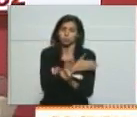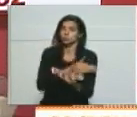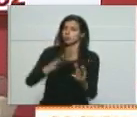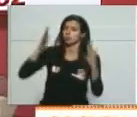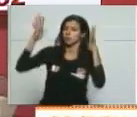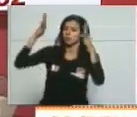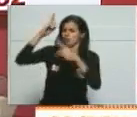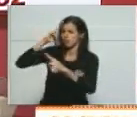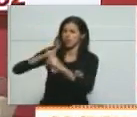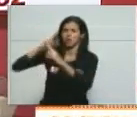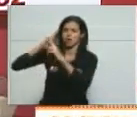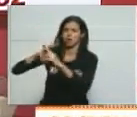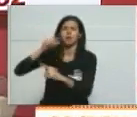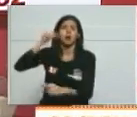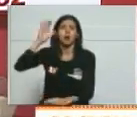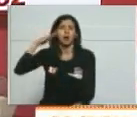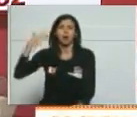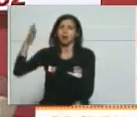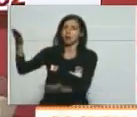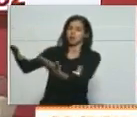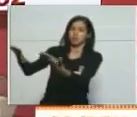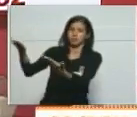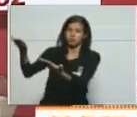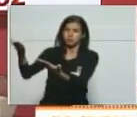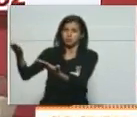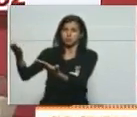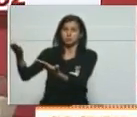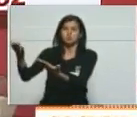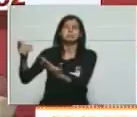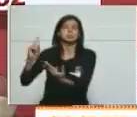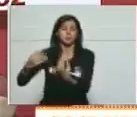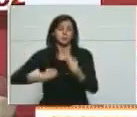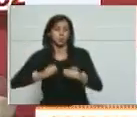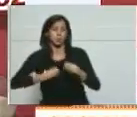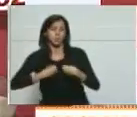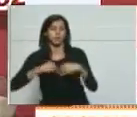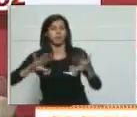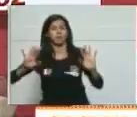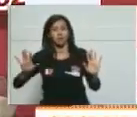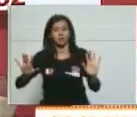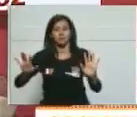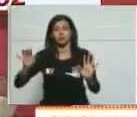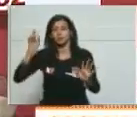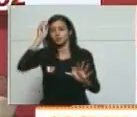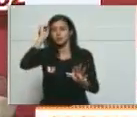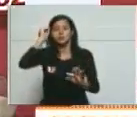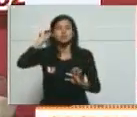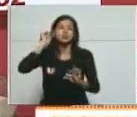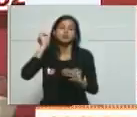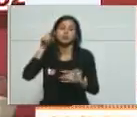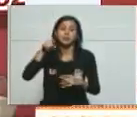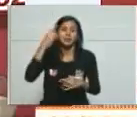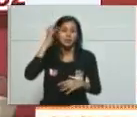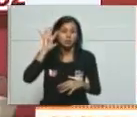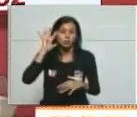preocúpese, ¿oyó? A menos que usted ya haya sido captado por esa derecha.